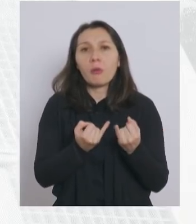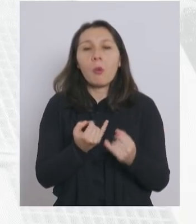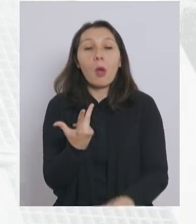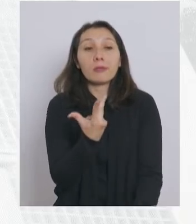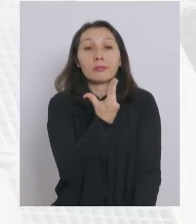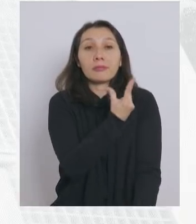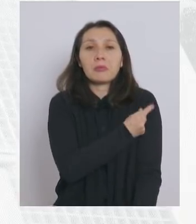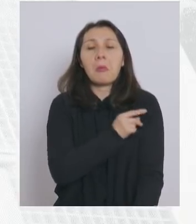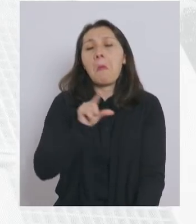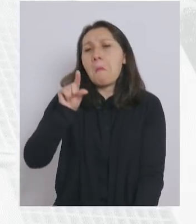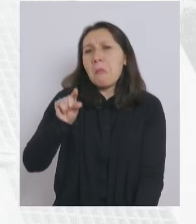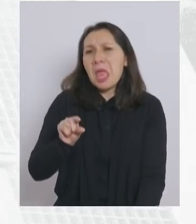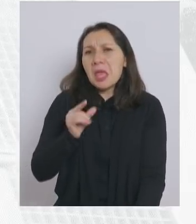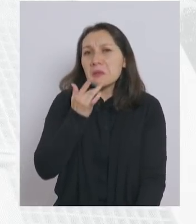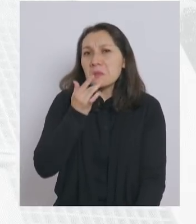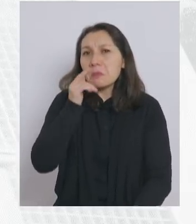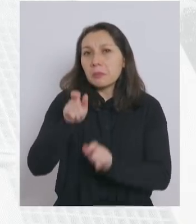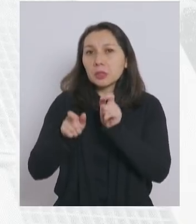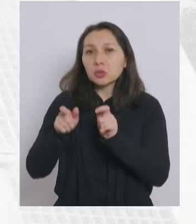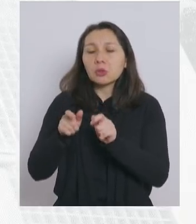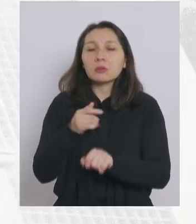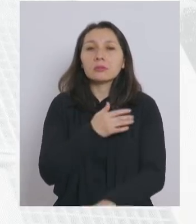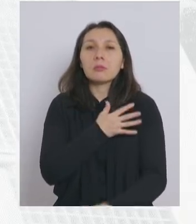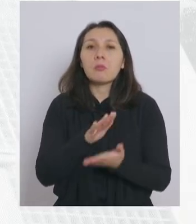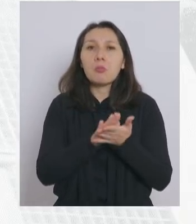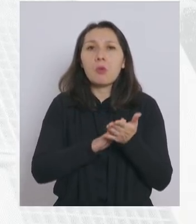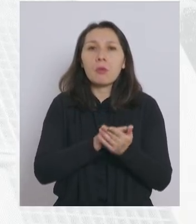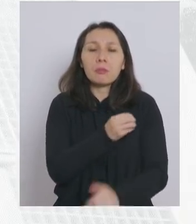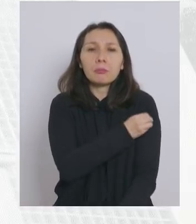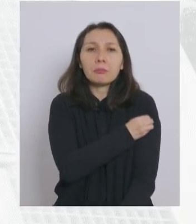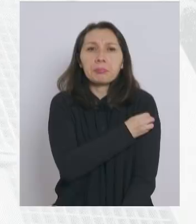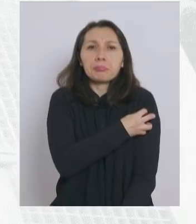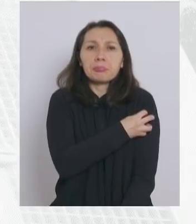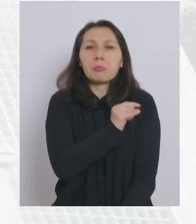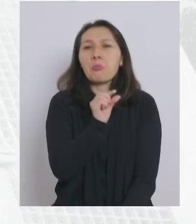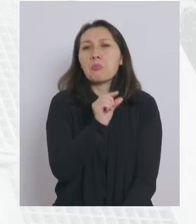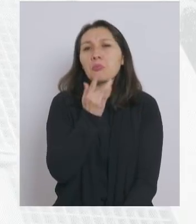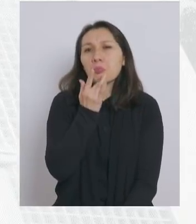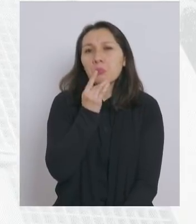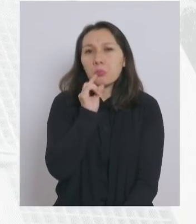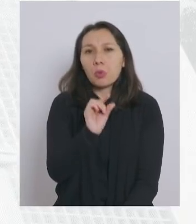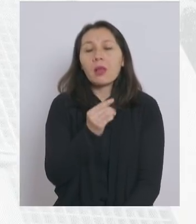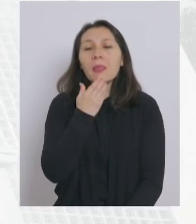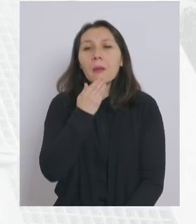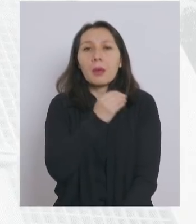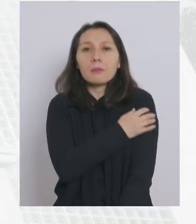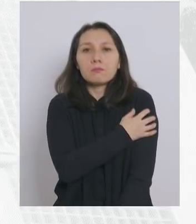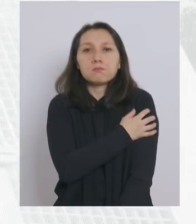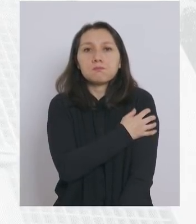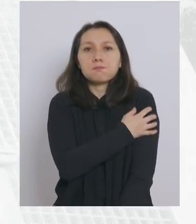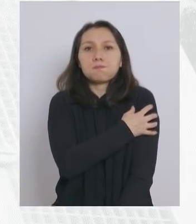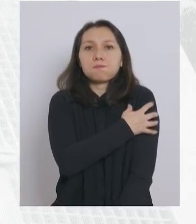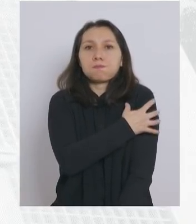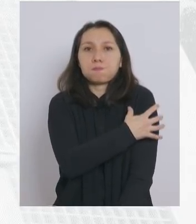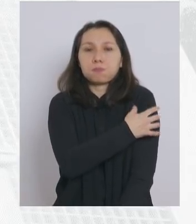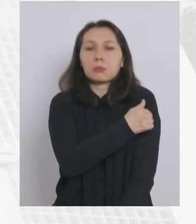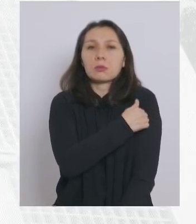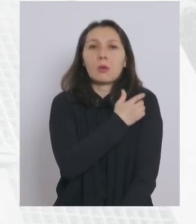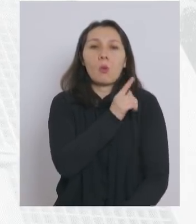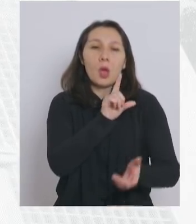reacciones con menor frecuencia a nivel local, como el eritema y la hinchazón en el lugar de